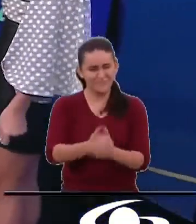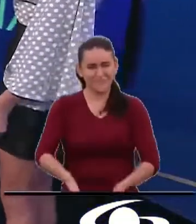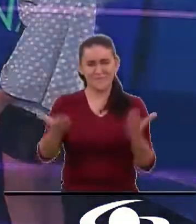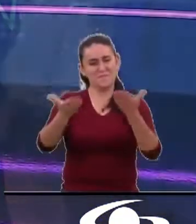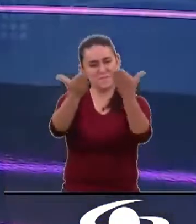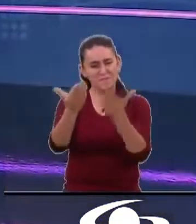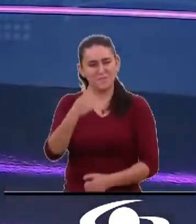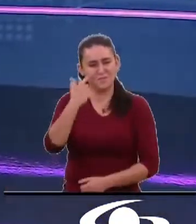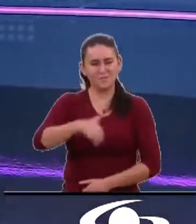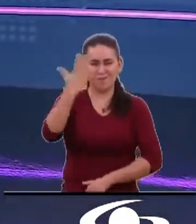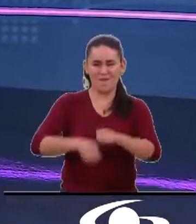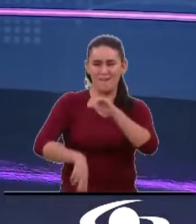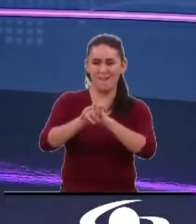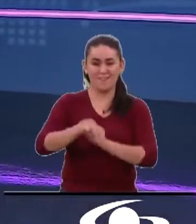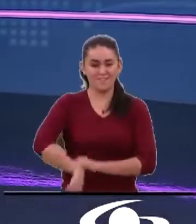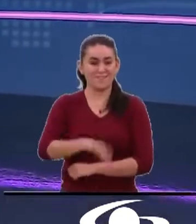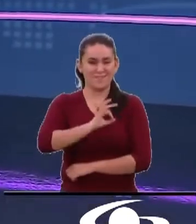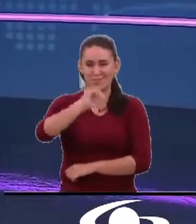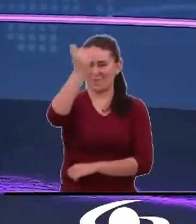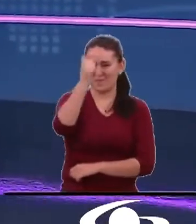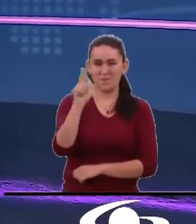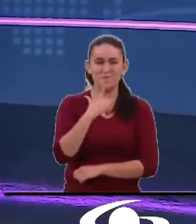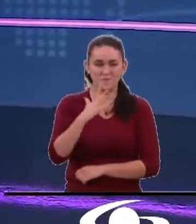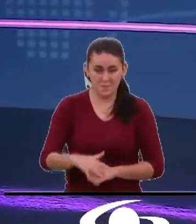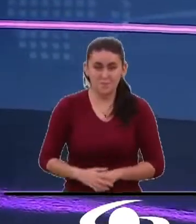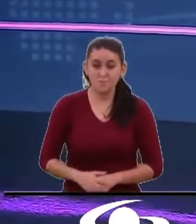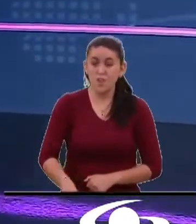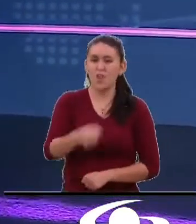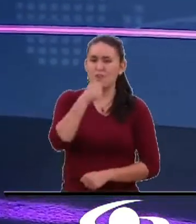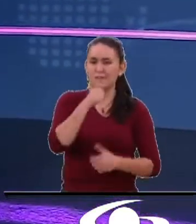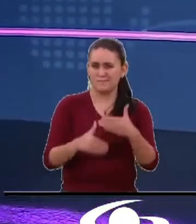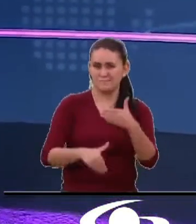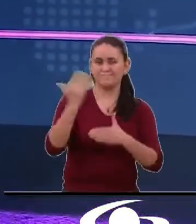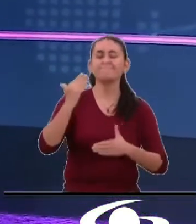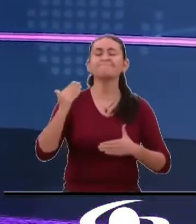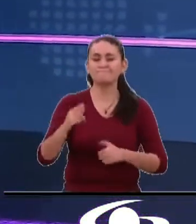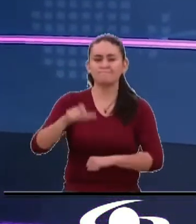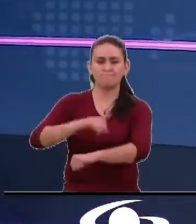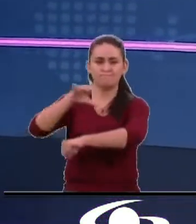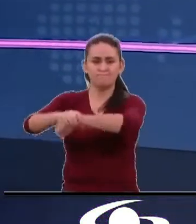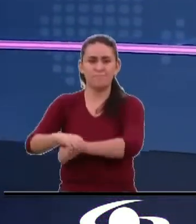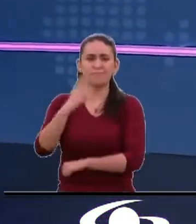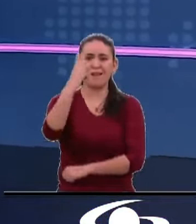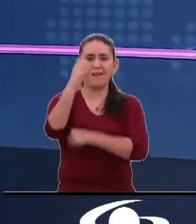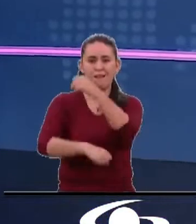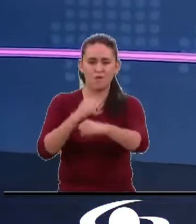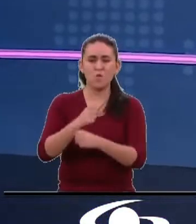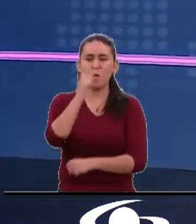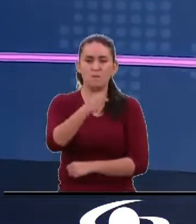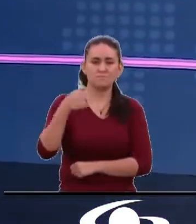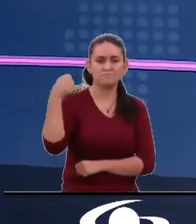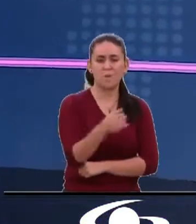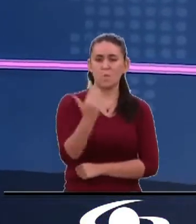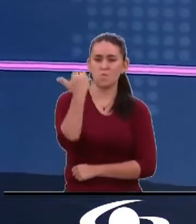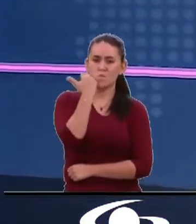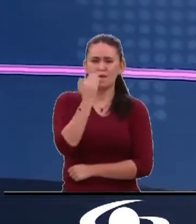bienvenidos a Show Caracol fin de semana, aunque la noticia con la que iniciamos es la condena a 3 años de prisión por agresión